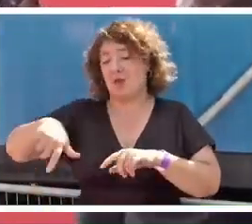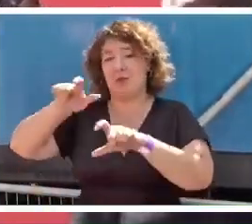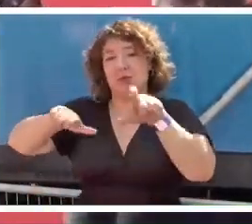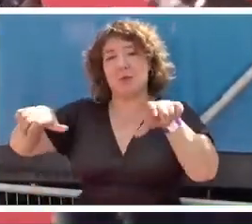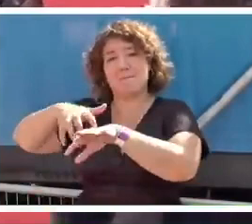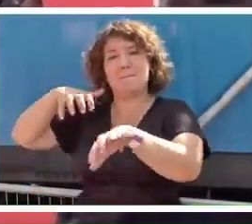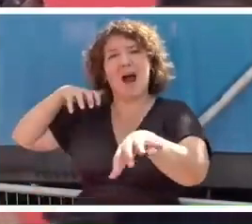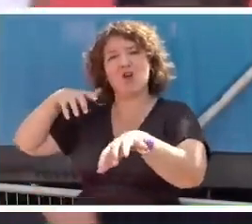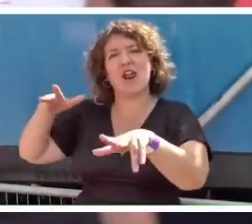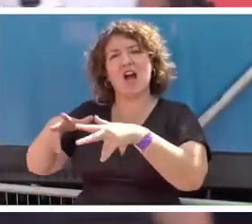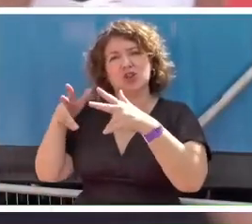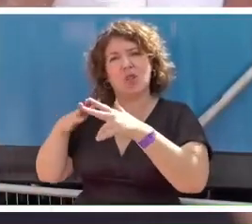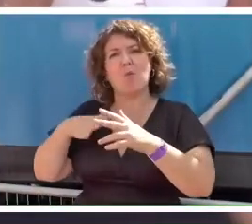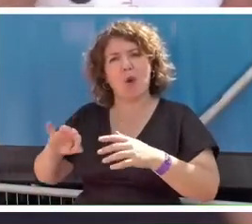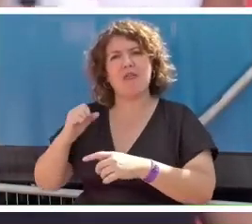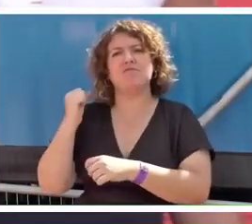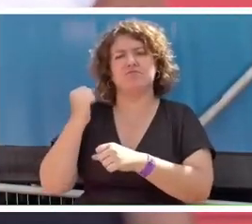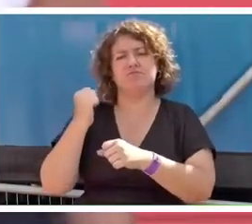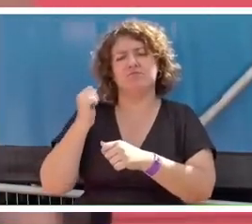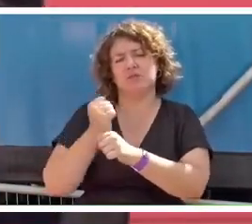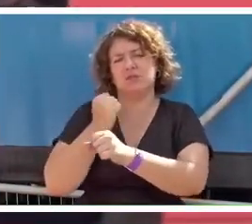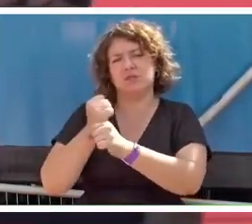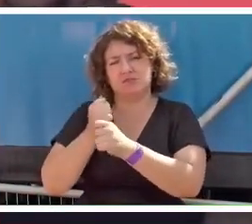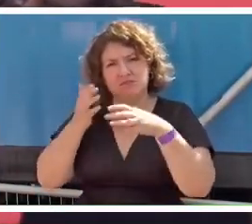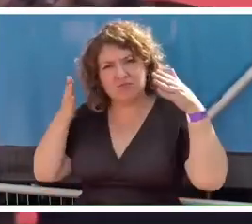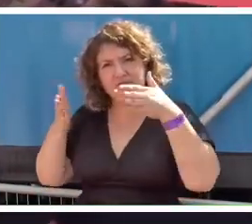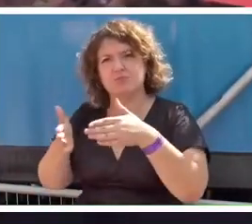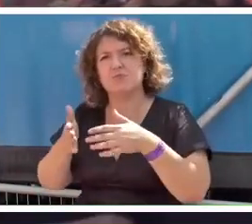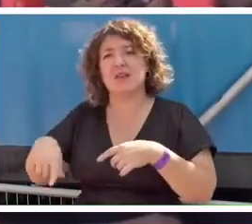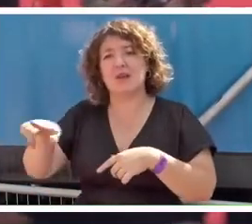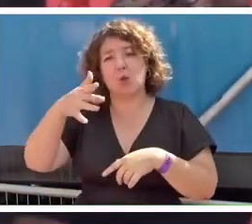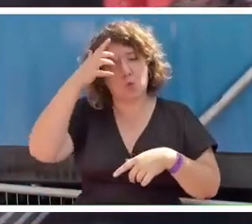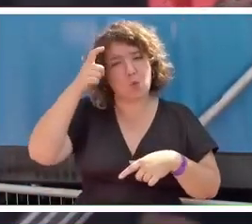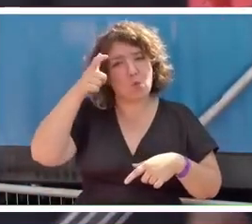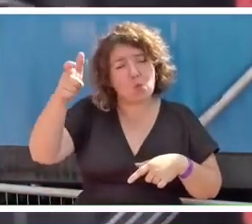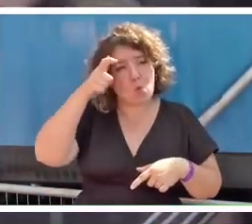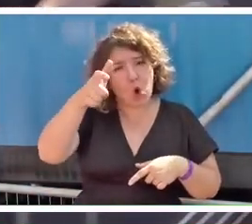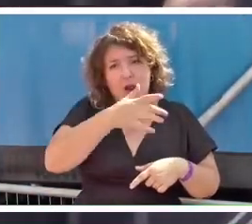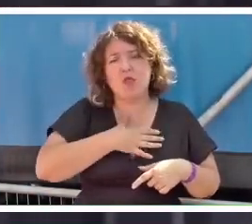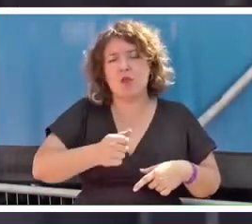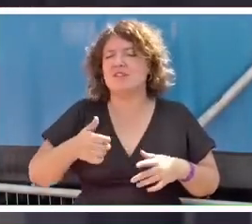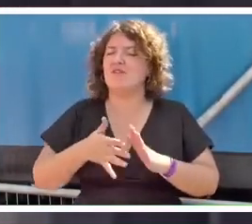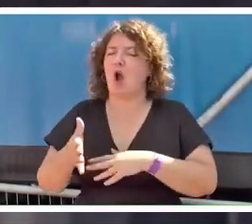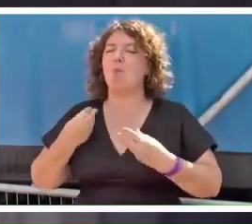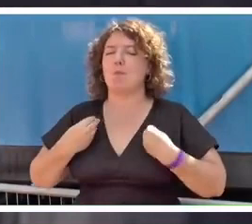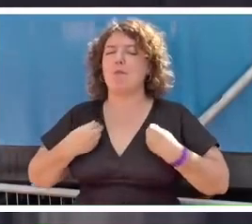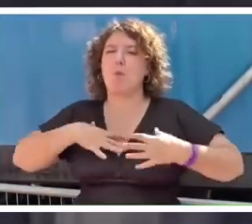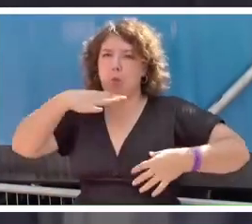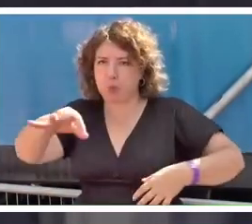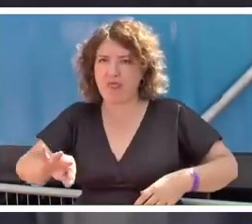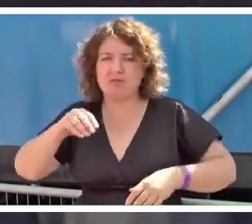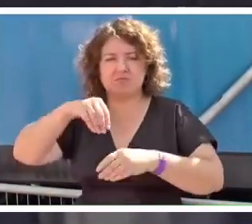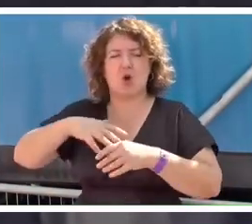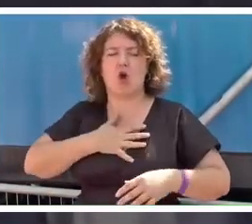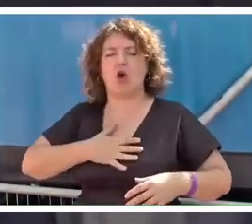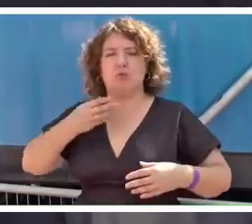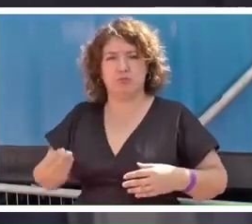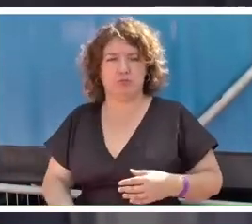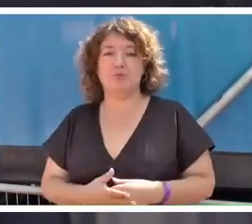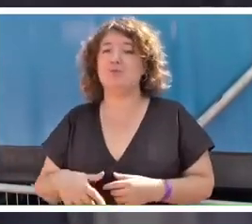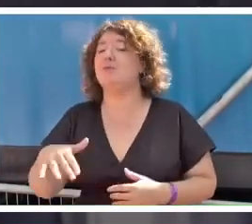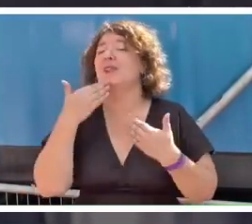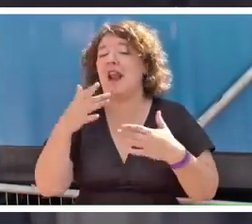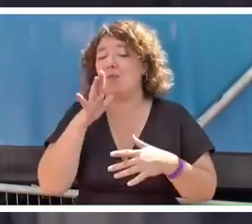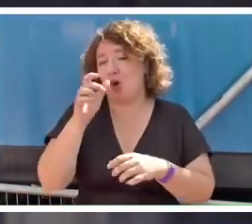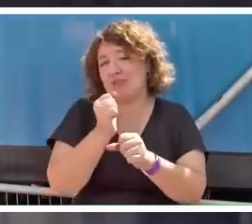social, que podemos hacer de nuestros municipios un mundo habitable. Gracias por tu trabajo, por tu equipo y